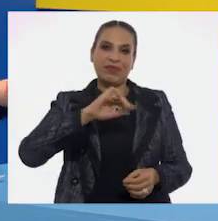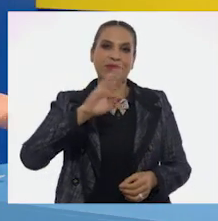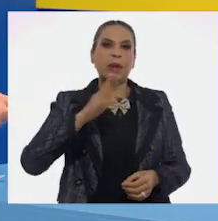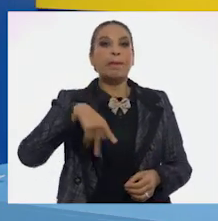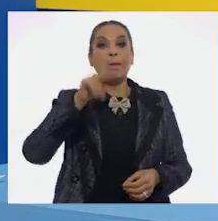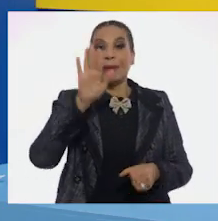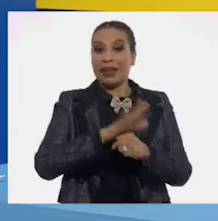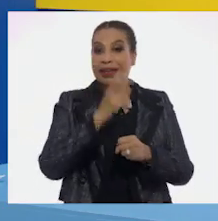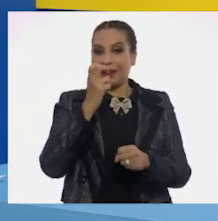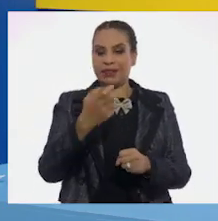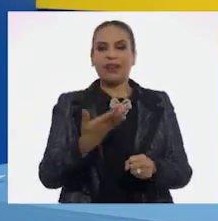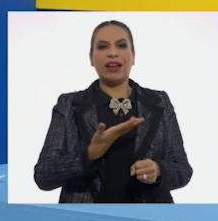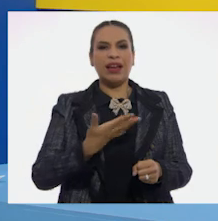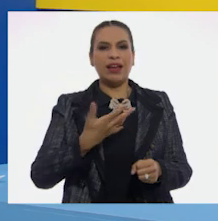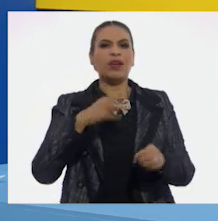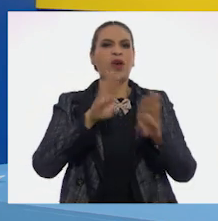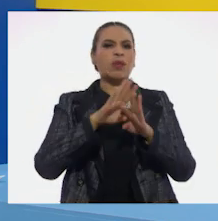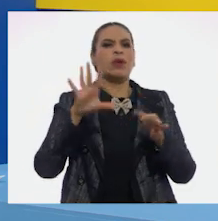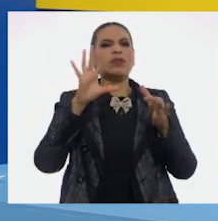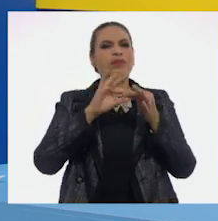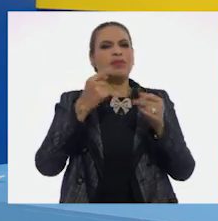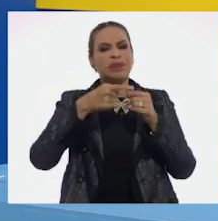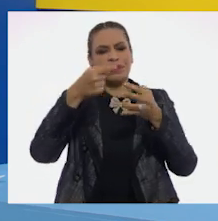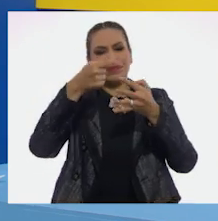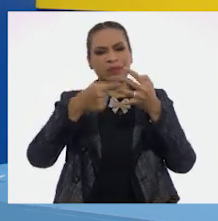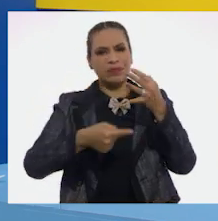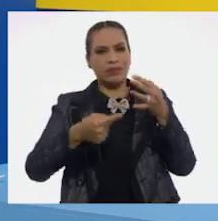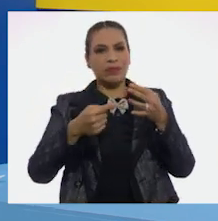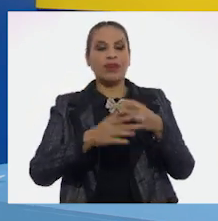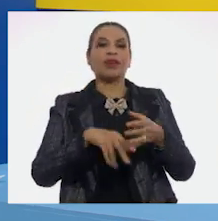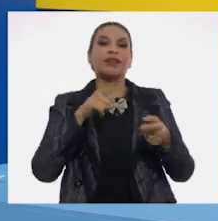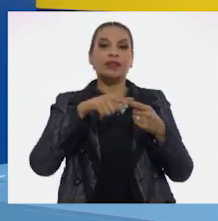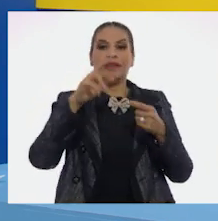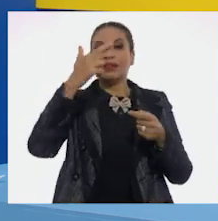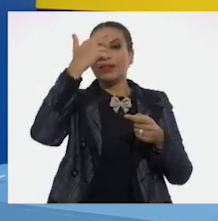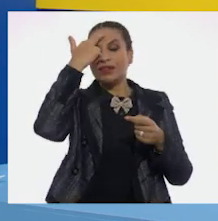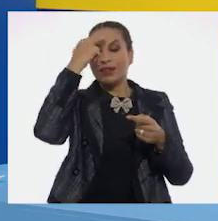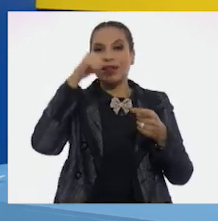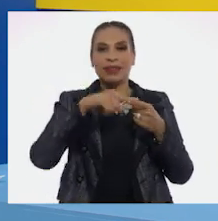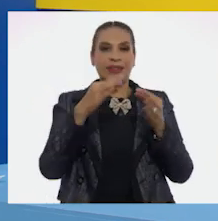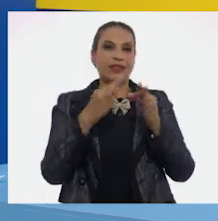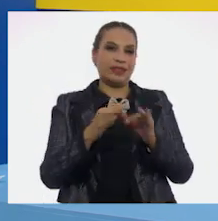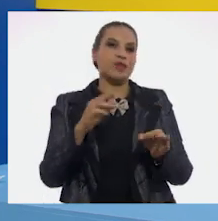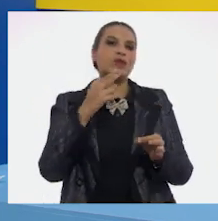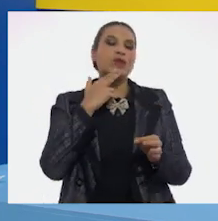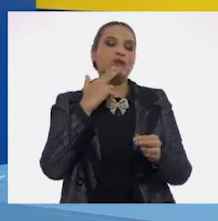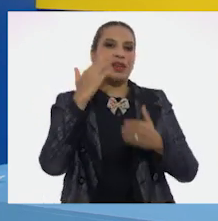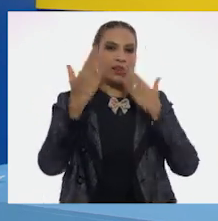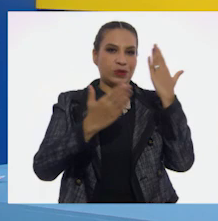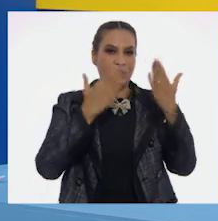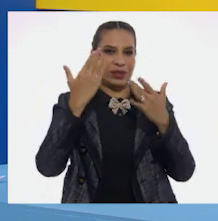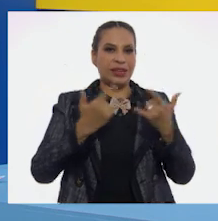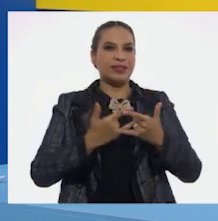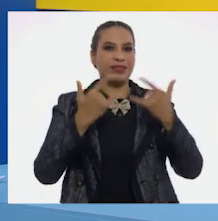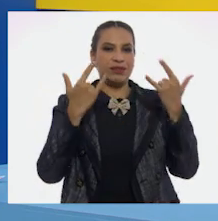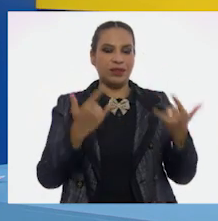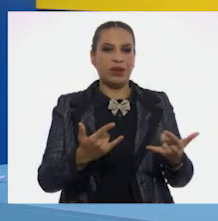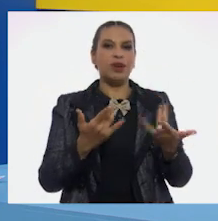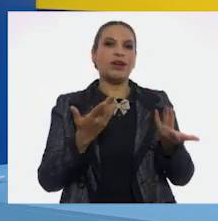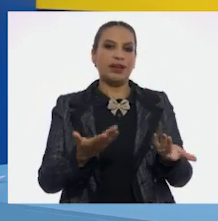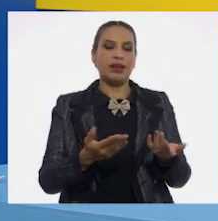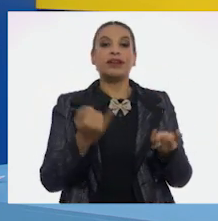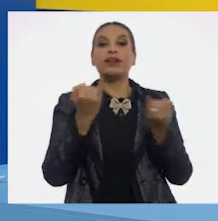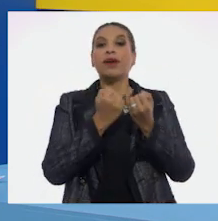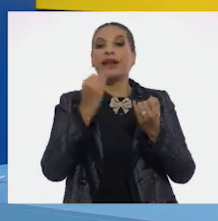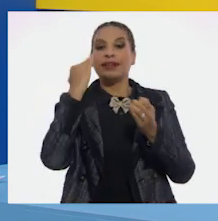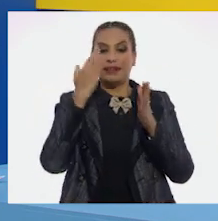pero para eso tenemos las fuentes primarias, Ton. Y Jenny, recuerden que son muy útiles para estudiar la historia. Y sobre todo,